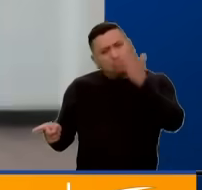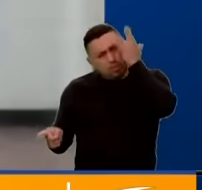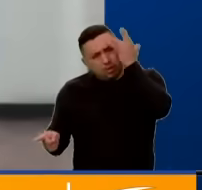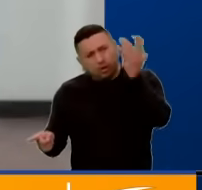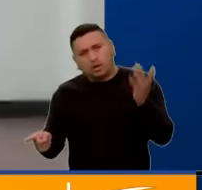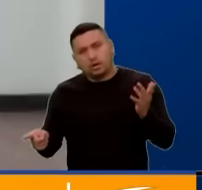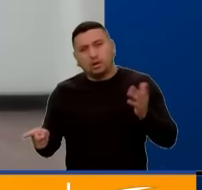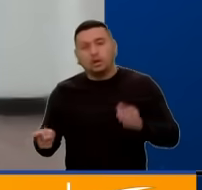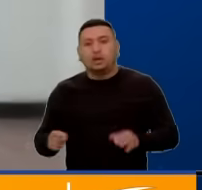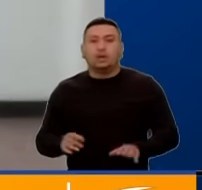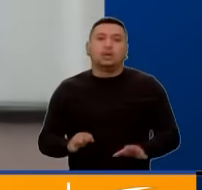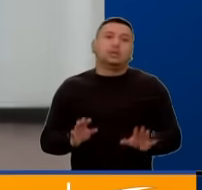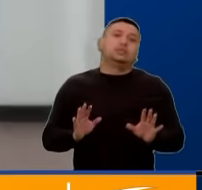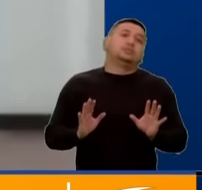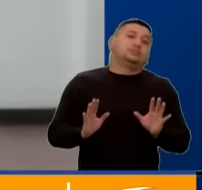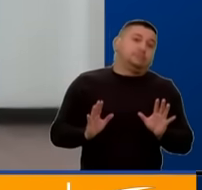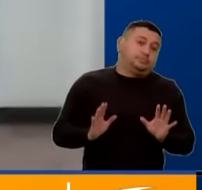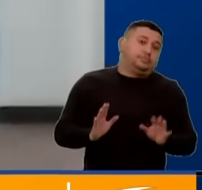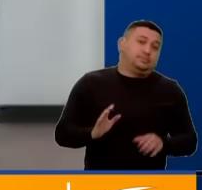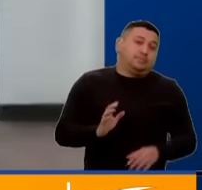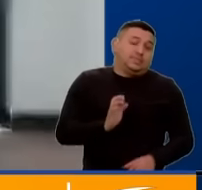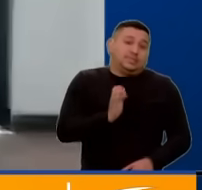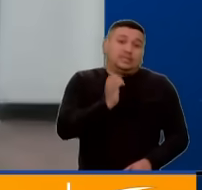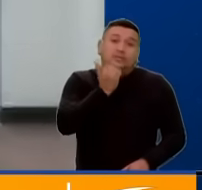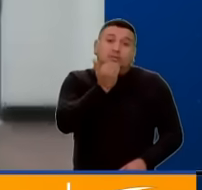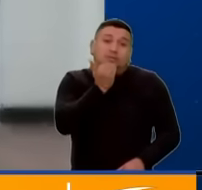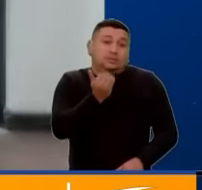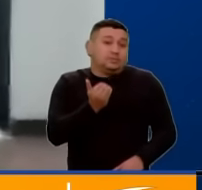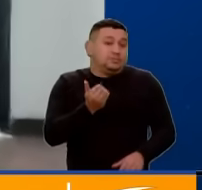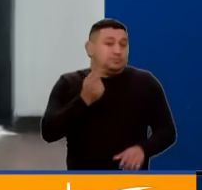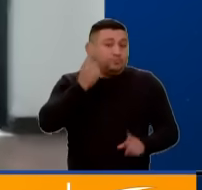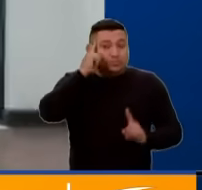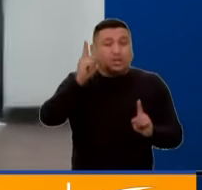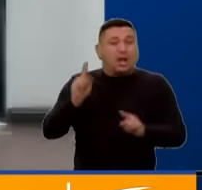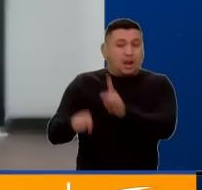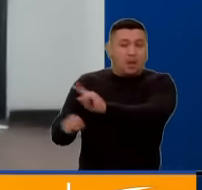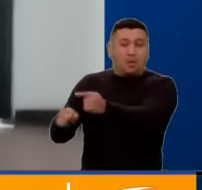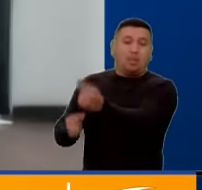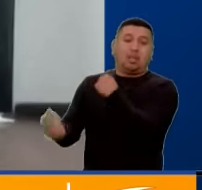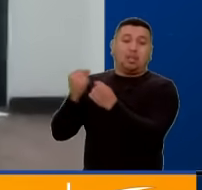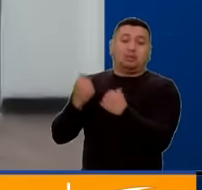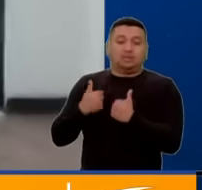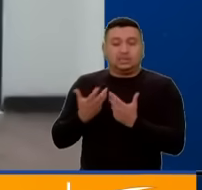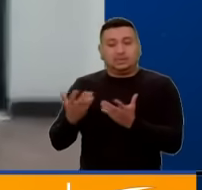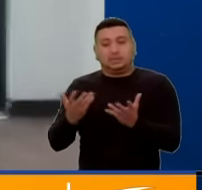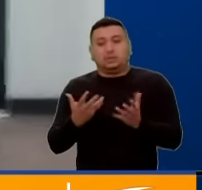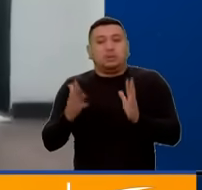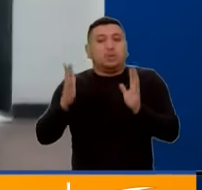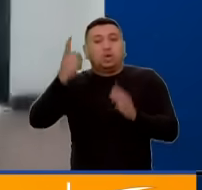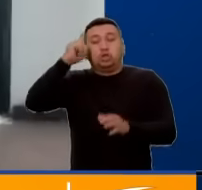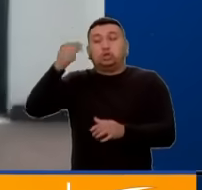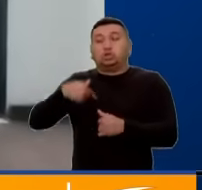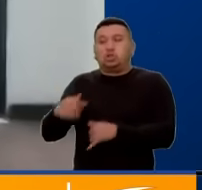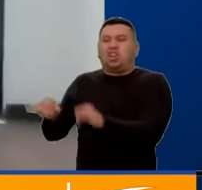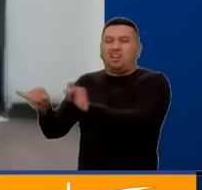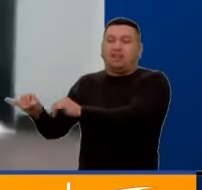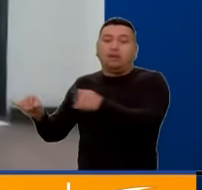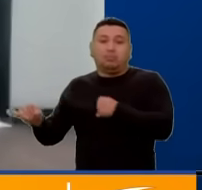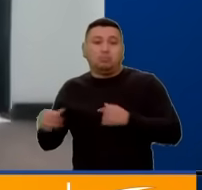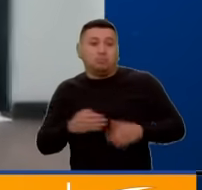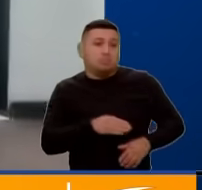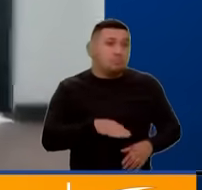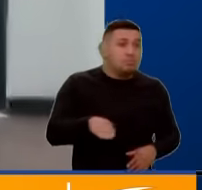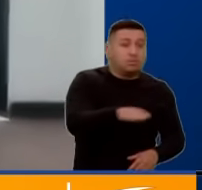la noticia, el desenlace hubiese sido otro totalmente triste y fatal. Los hombres de seguridad, yo digo que no hubiesen dado